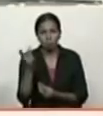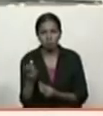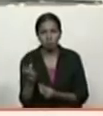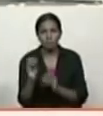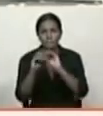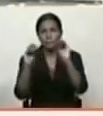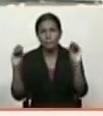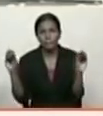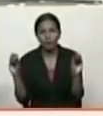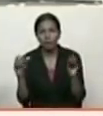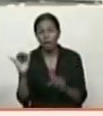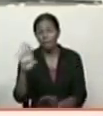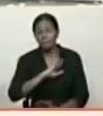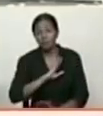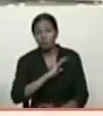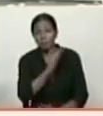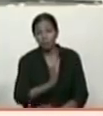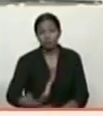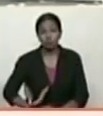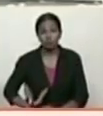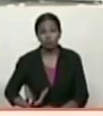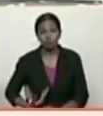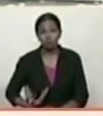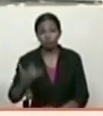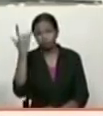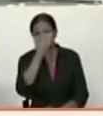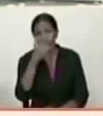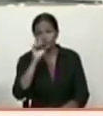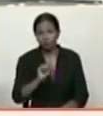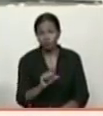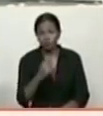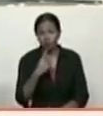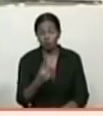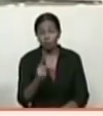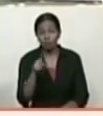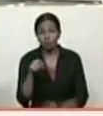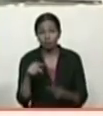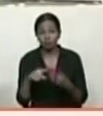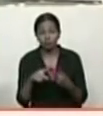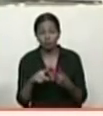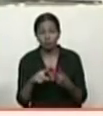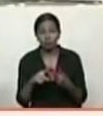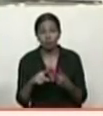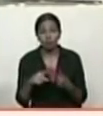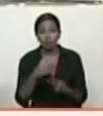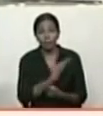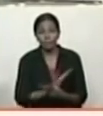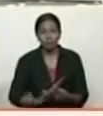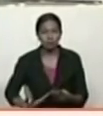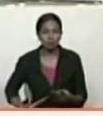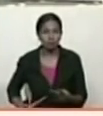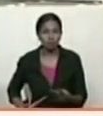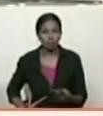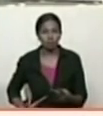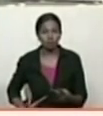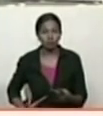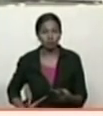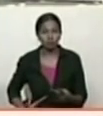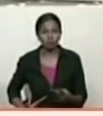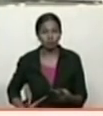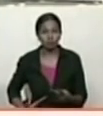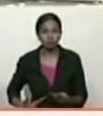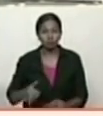el propio presidente de Sudáfrica, Cyril Ramaphosa, y el presidente de la República de Namibia, compañero